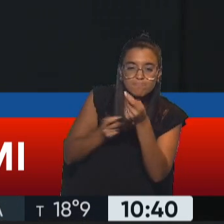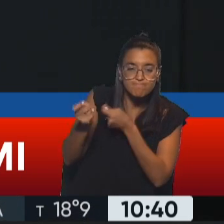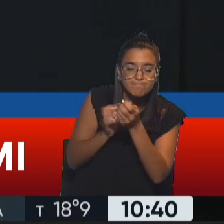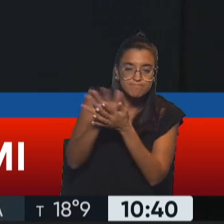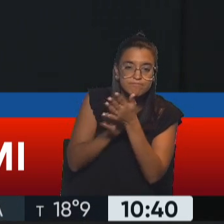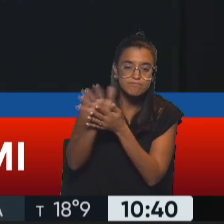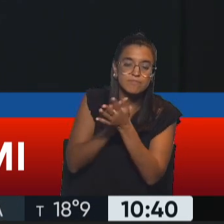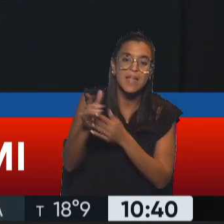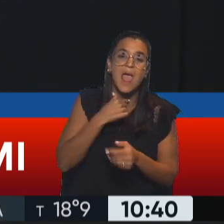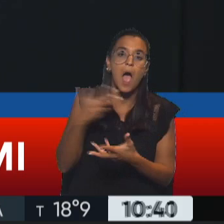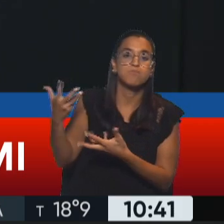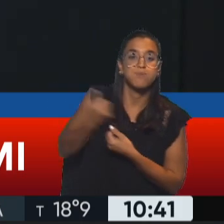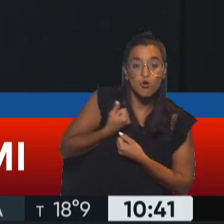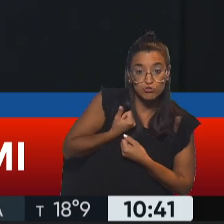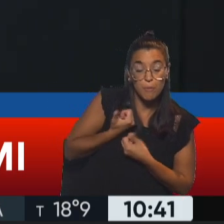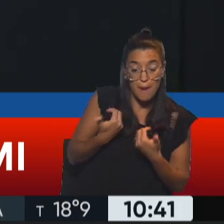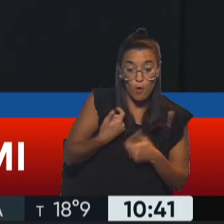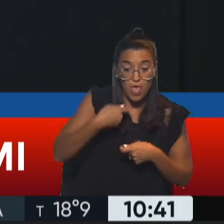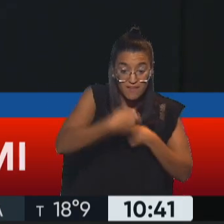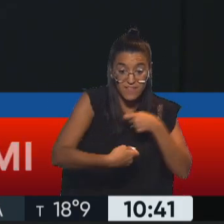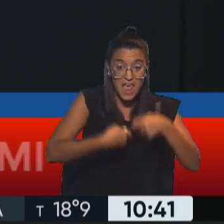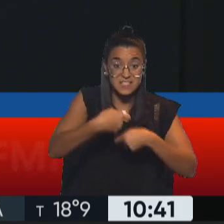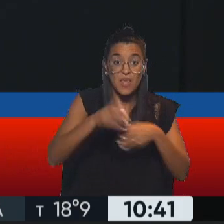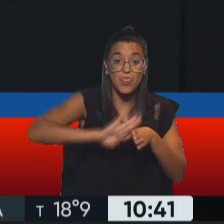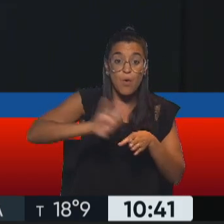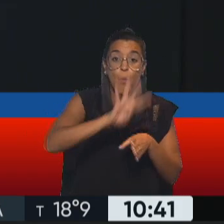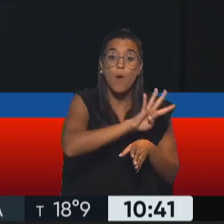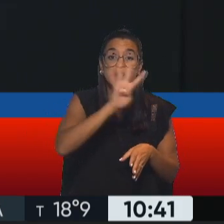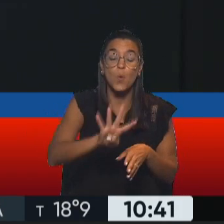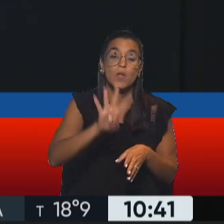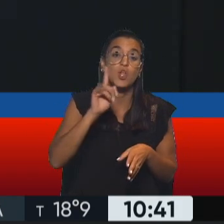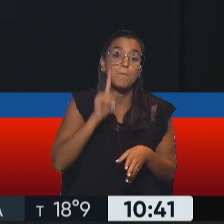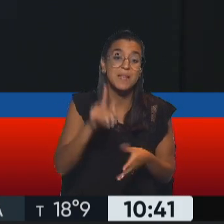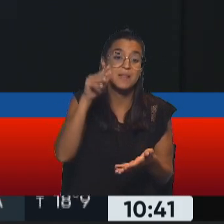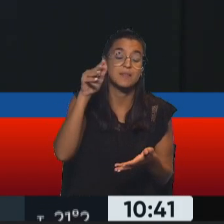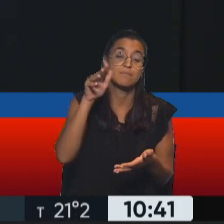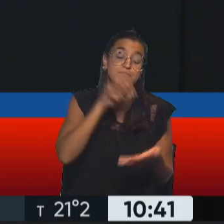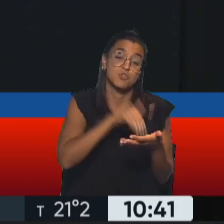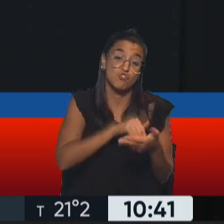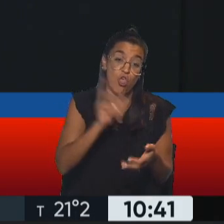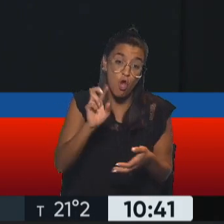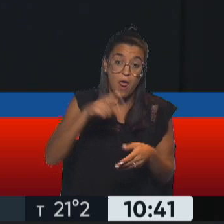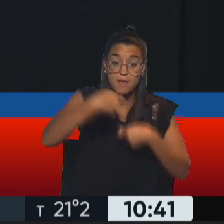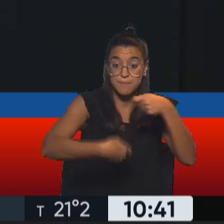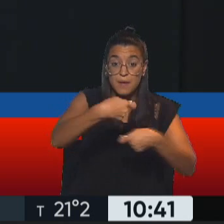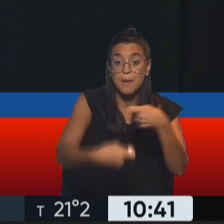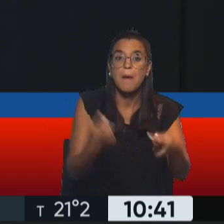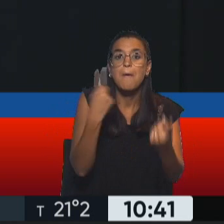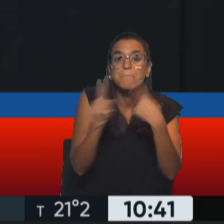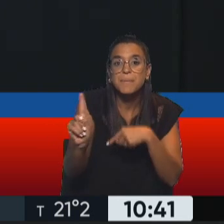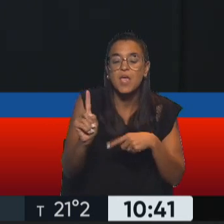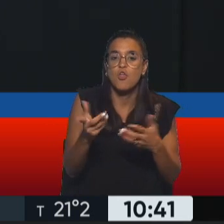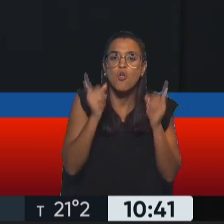el apoyo para poder refinanciar esa deuda de 44.500 millones de dólares sin socavar